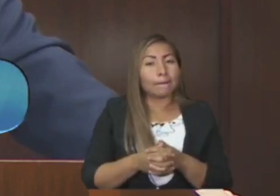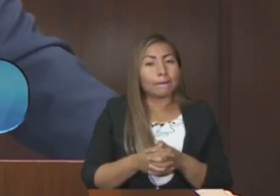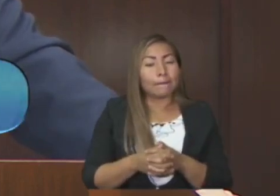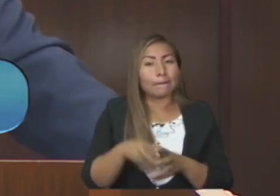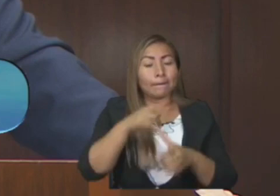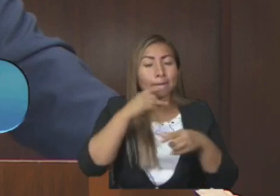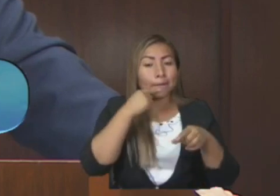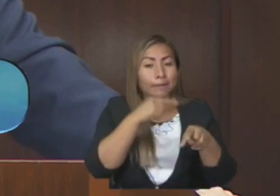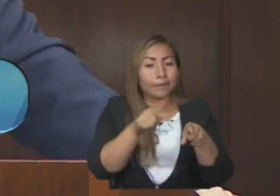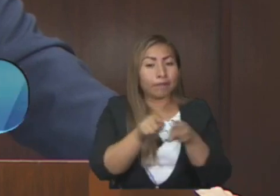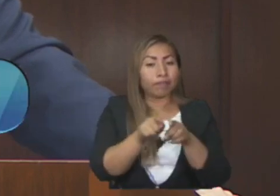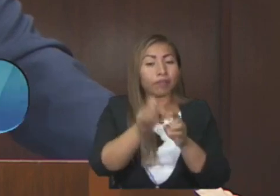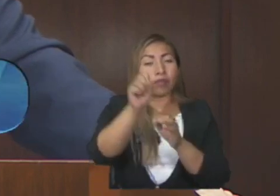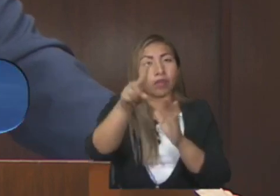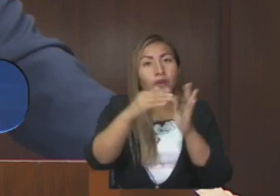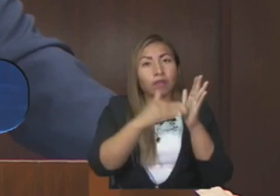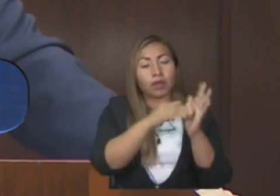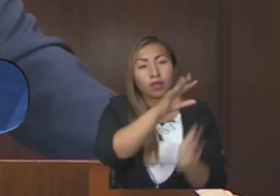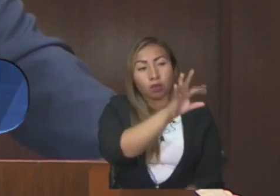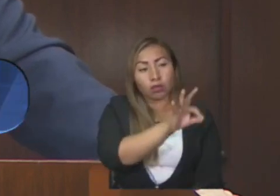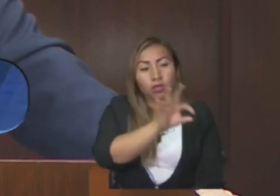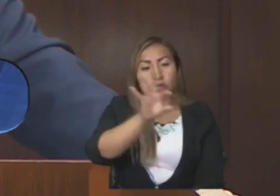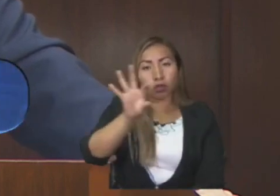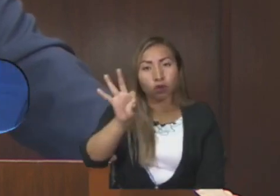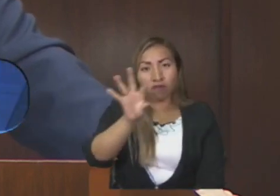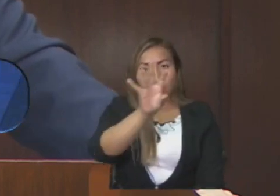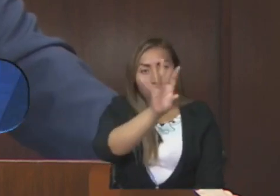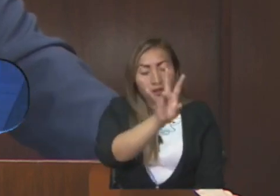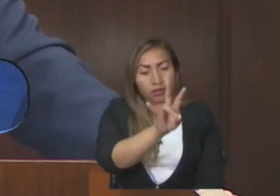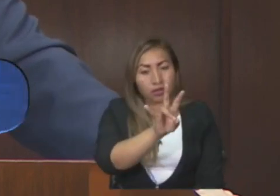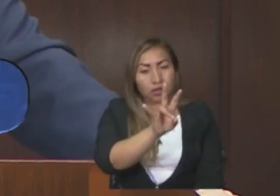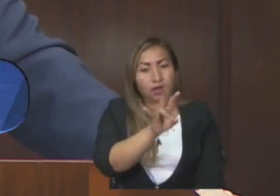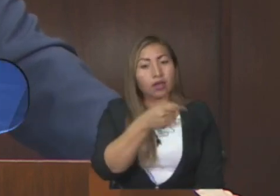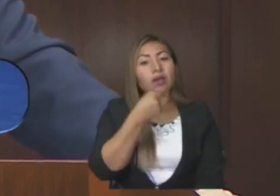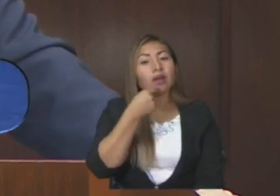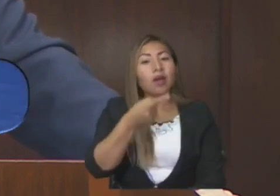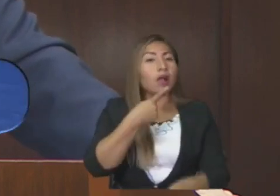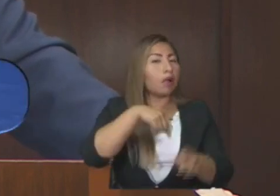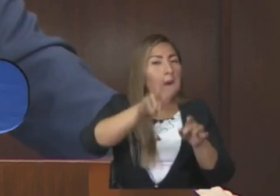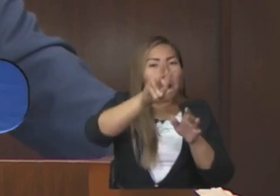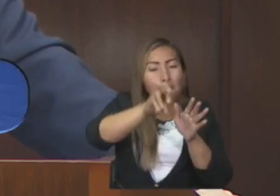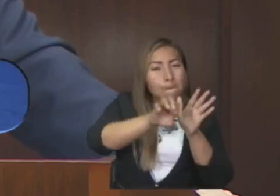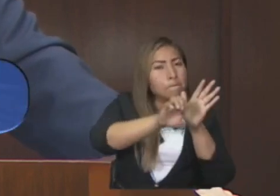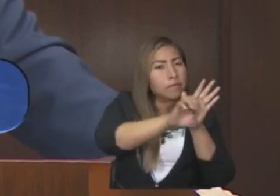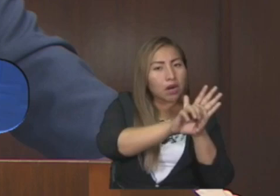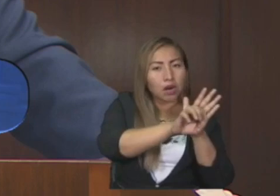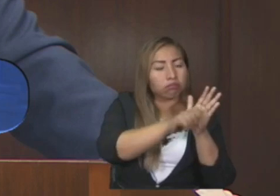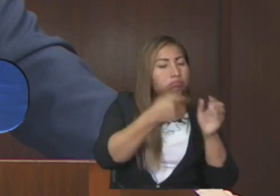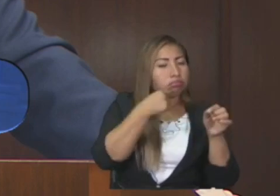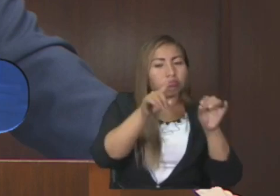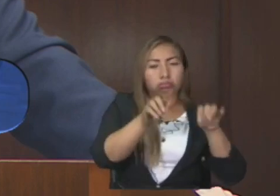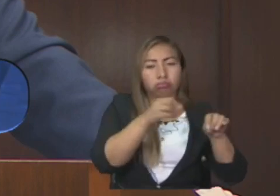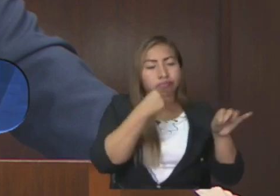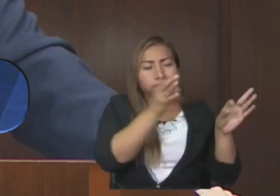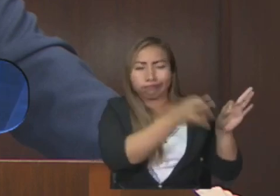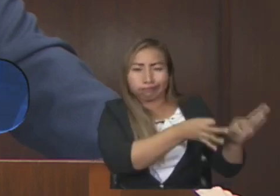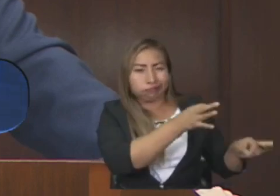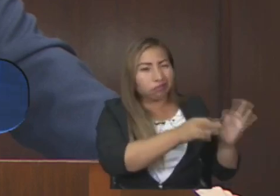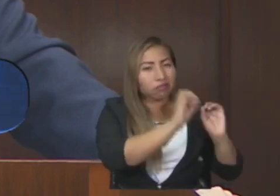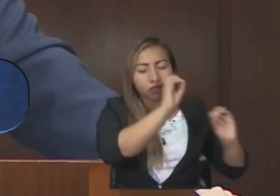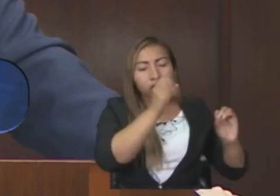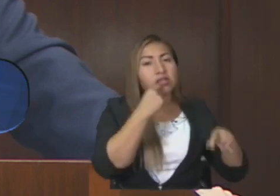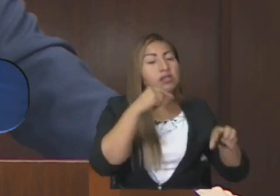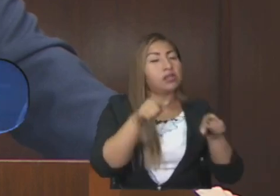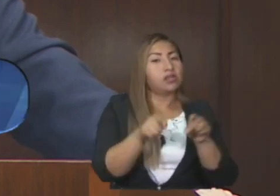del contrato de 1997, que fue declarado inconstitucional por la Corte Suprema de Justicia.